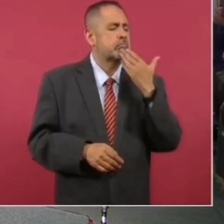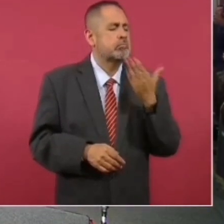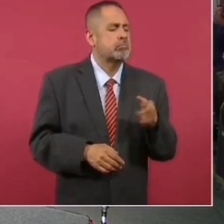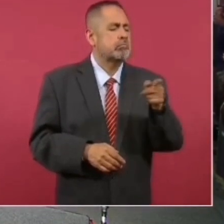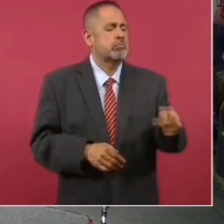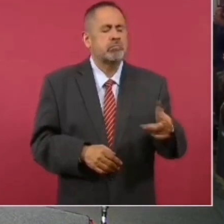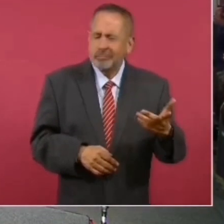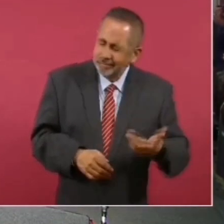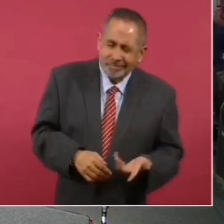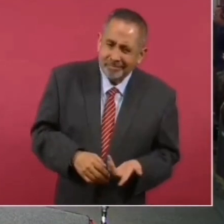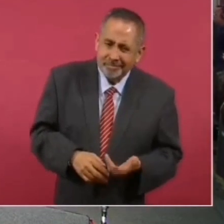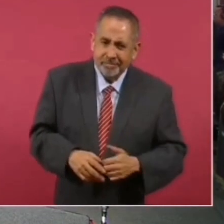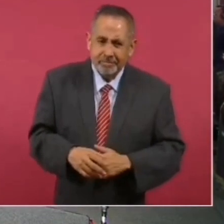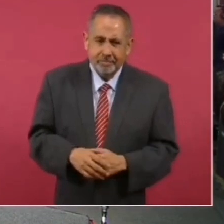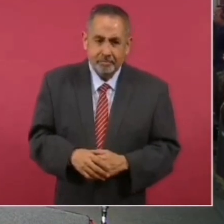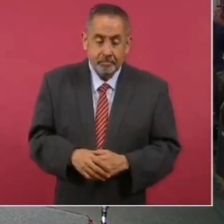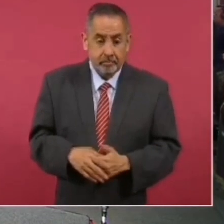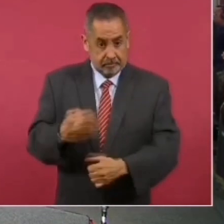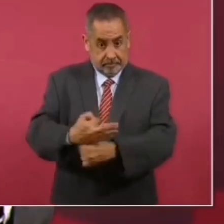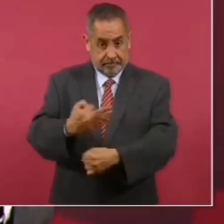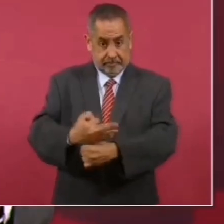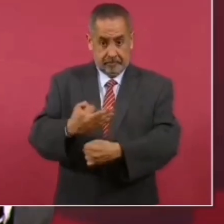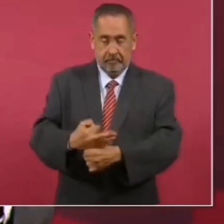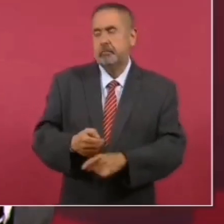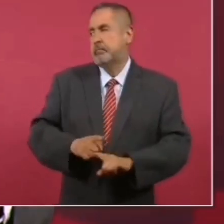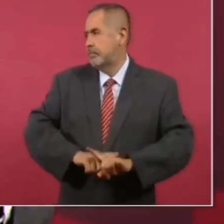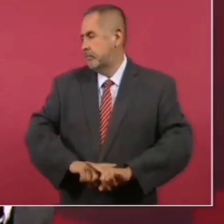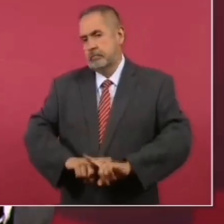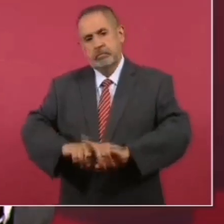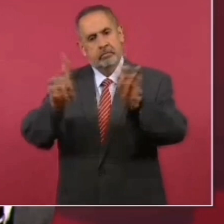Este Papa es otra cosa,